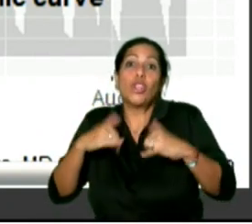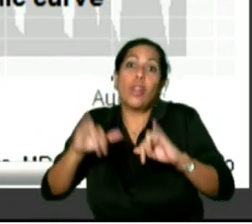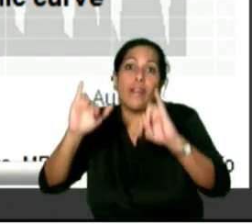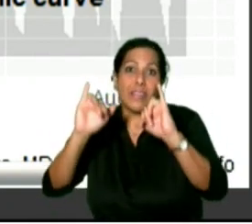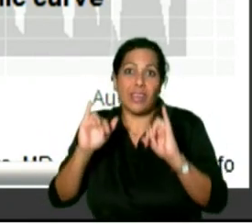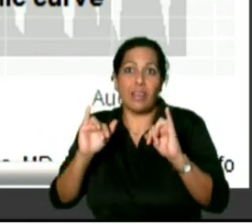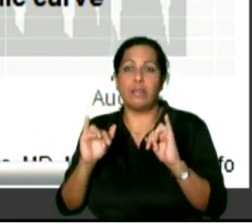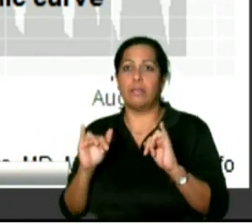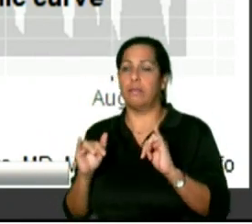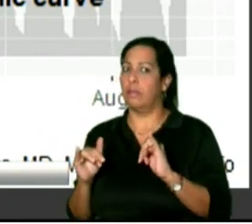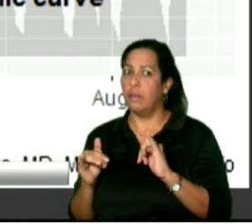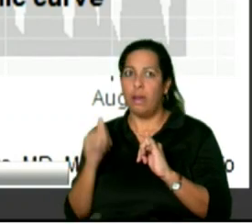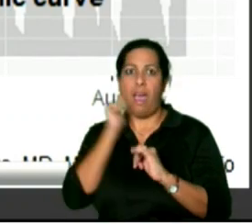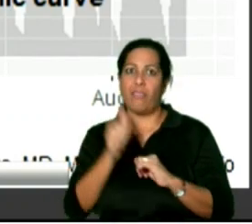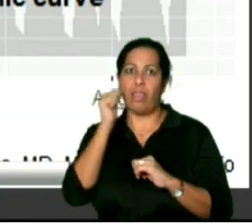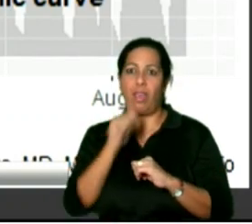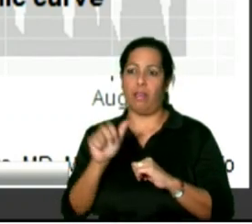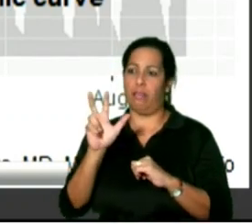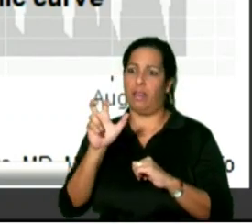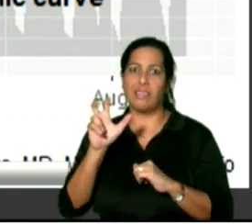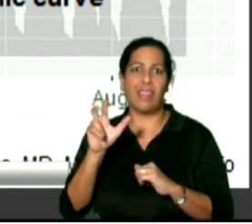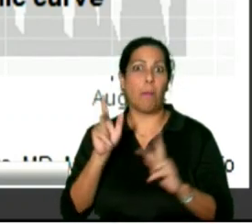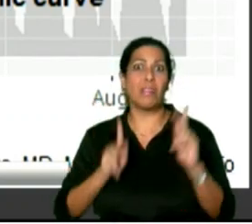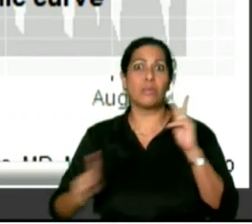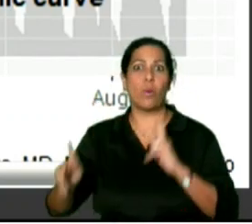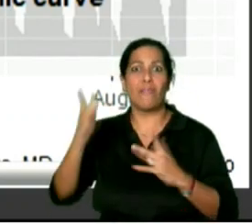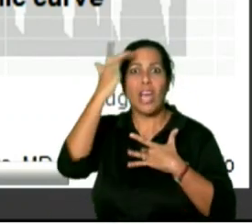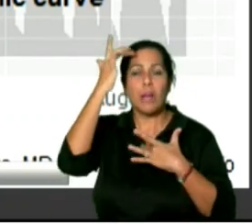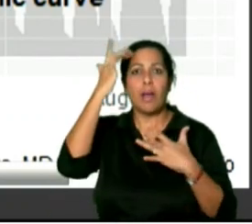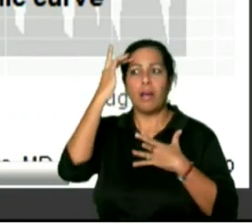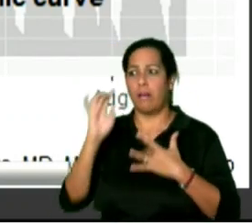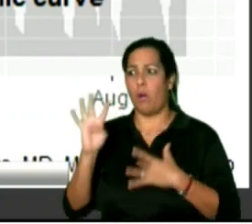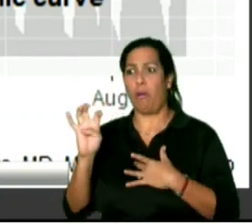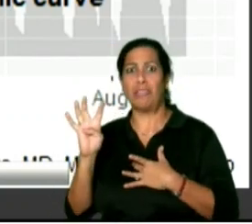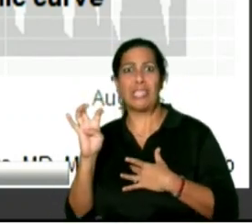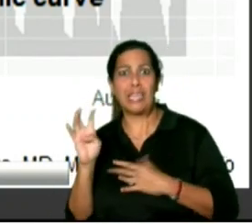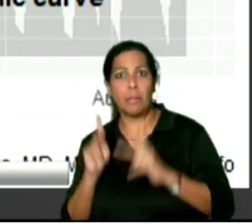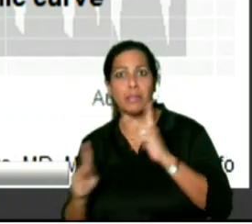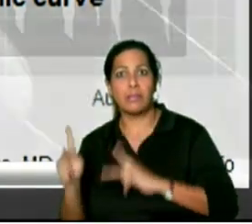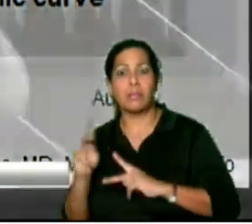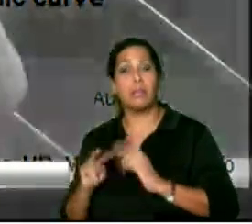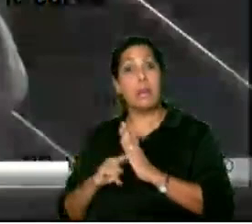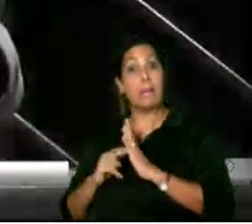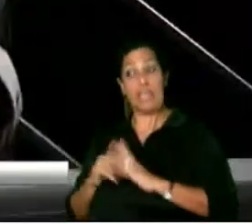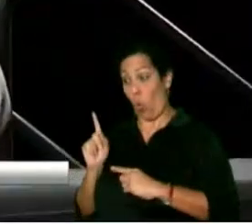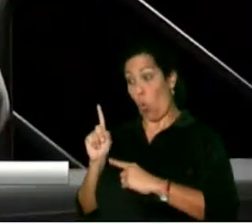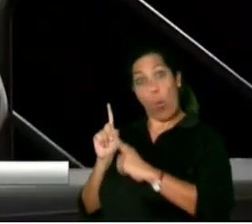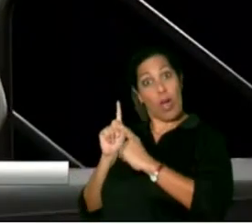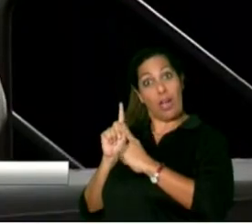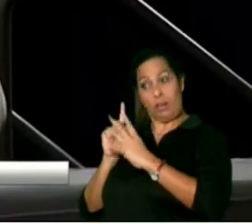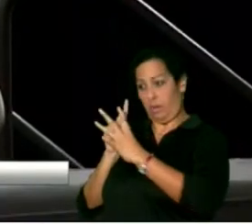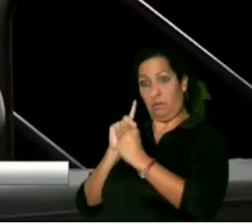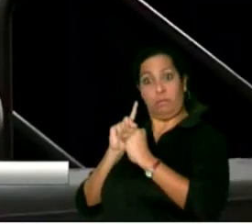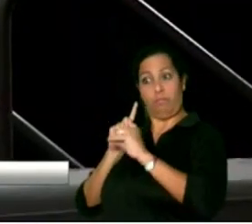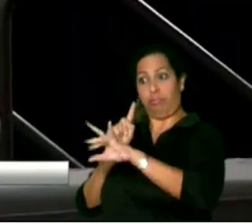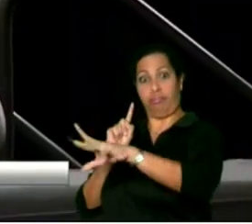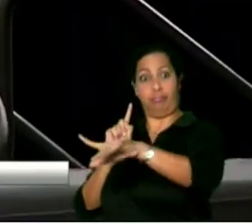de 300 y 400 casos diarios. O sea que ese 1 va a infectar 300 o 400